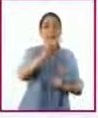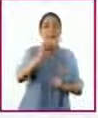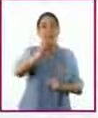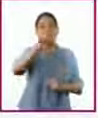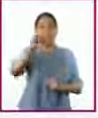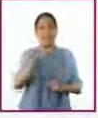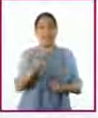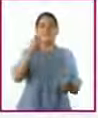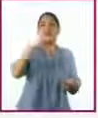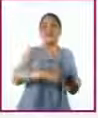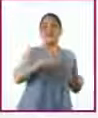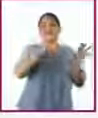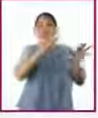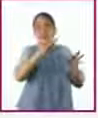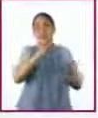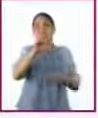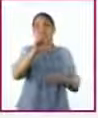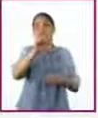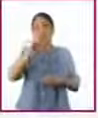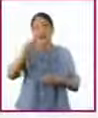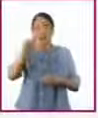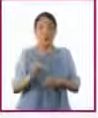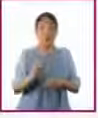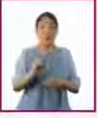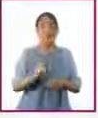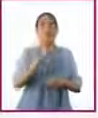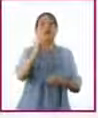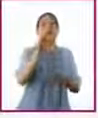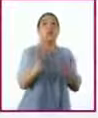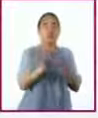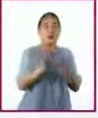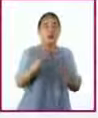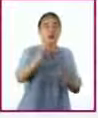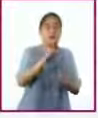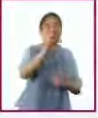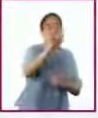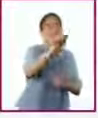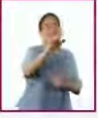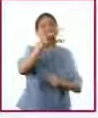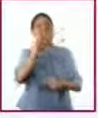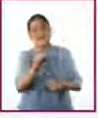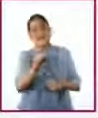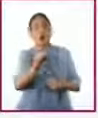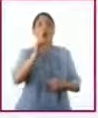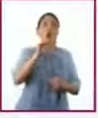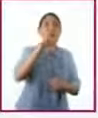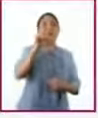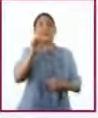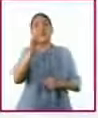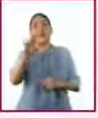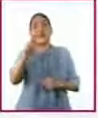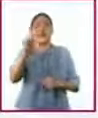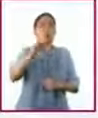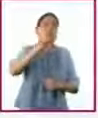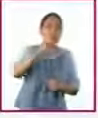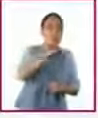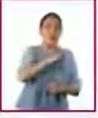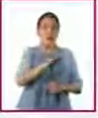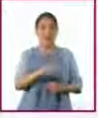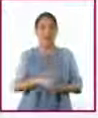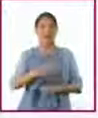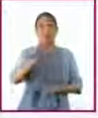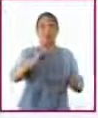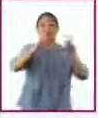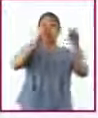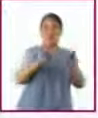Título completo o por las palabras batallas o desierto. Por tema, género o